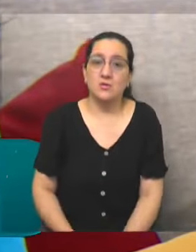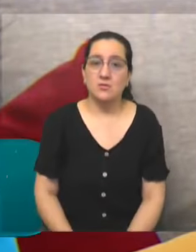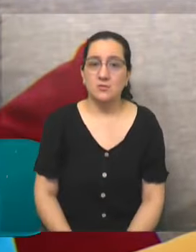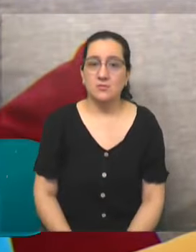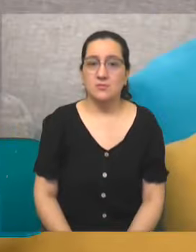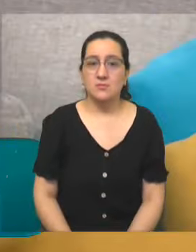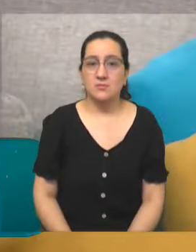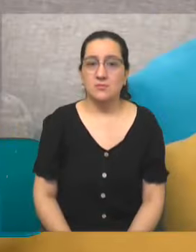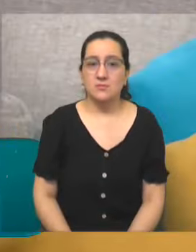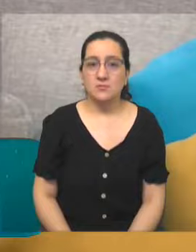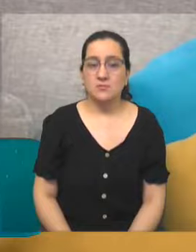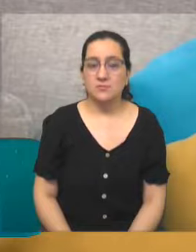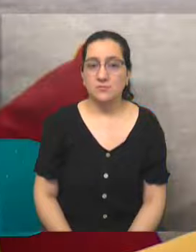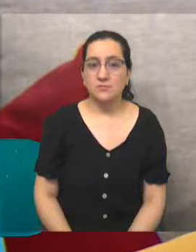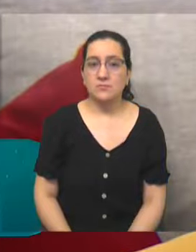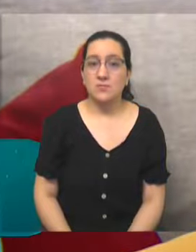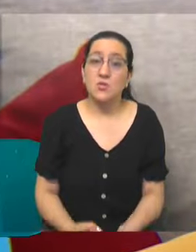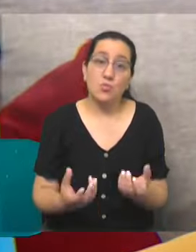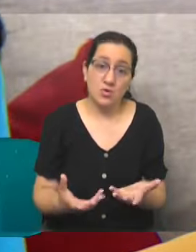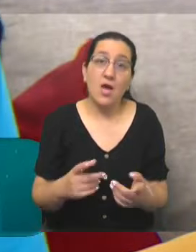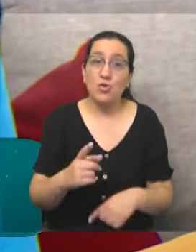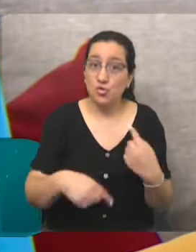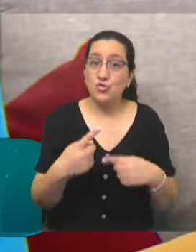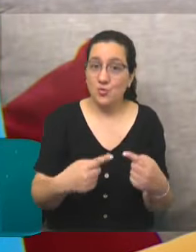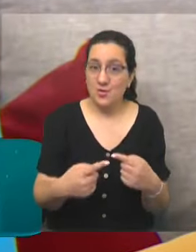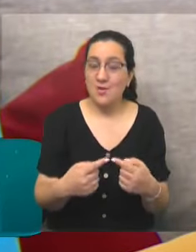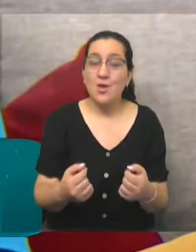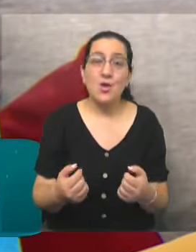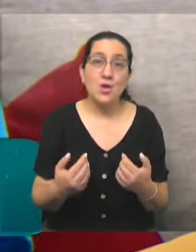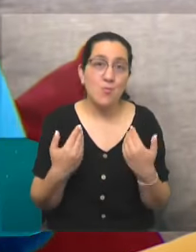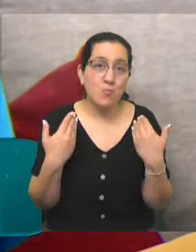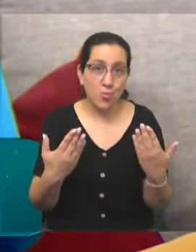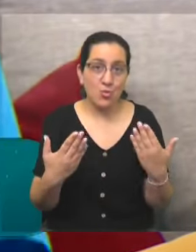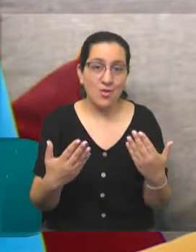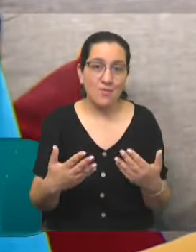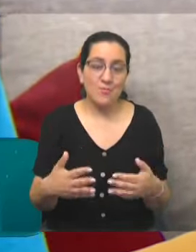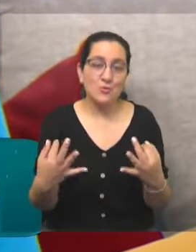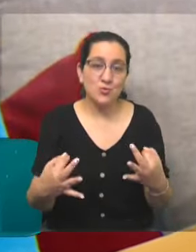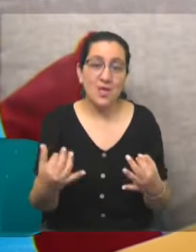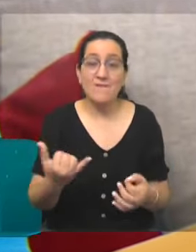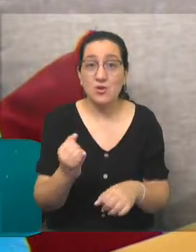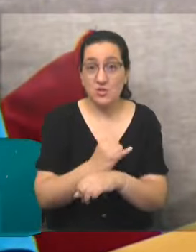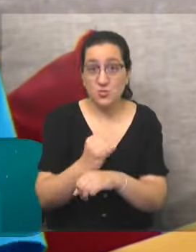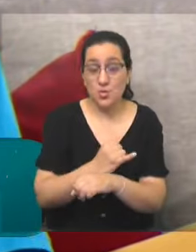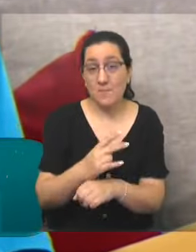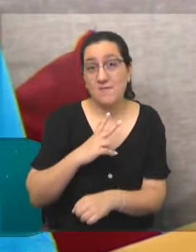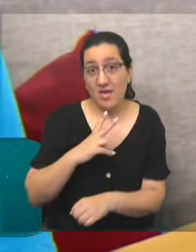hacer. Lo que te gusta. Lo que te gusta y bueno, lo pude hacer por suerte, porque había una institución privada que lo